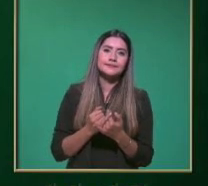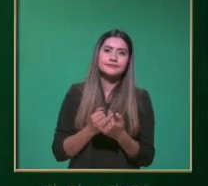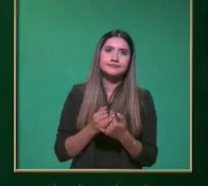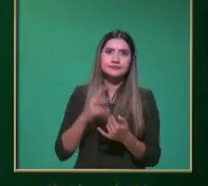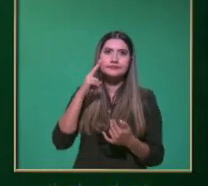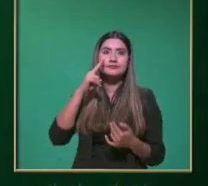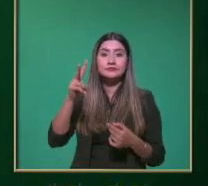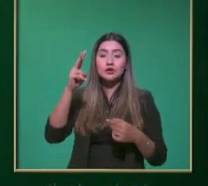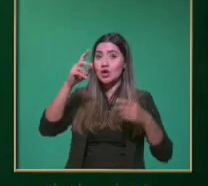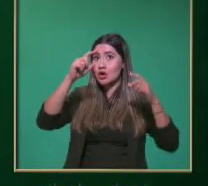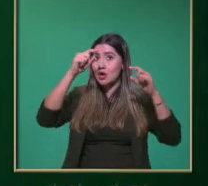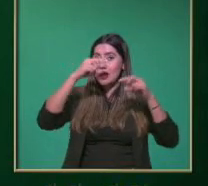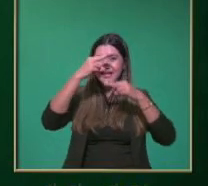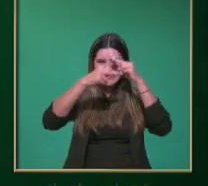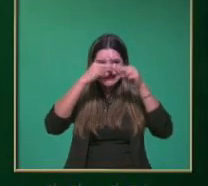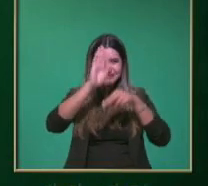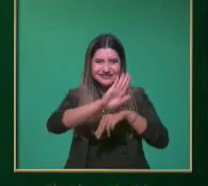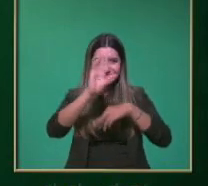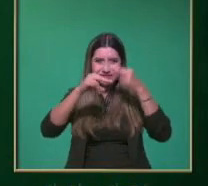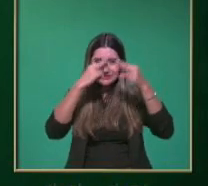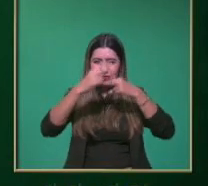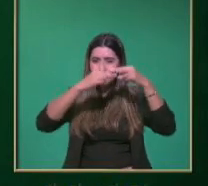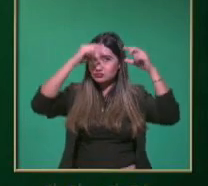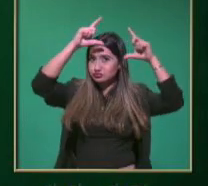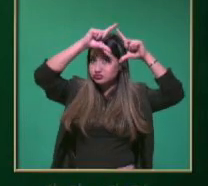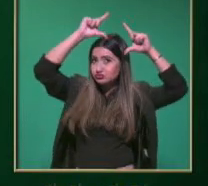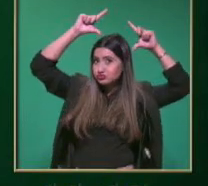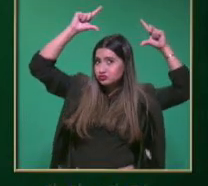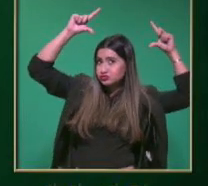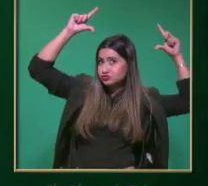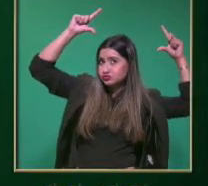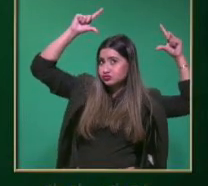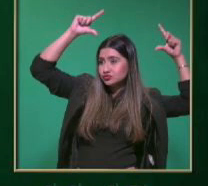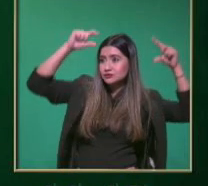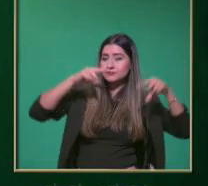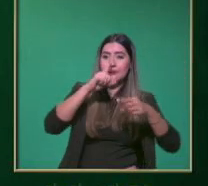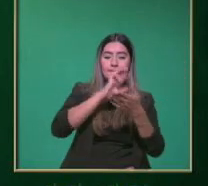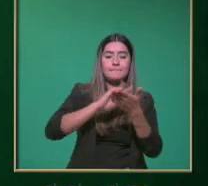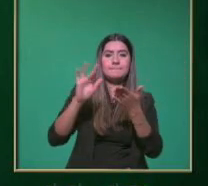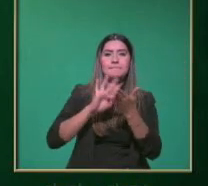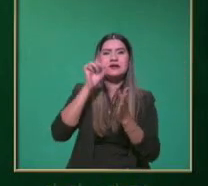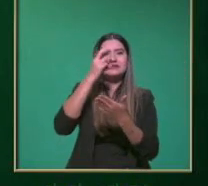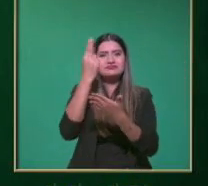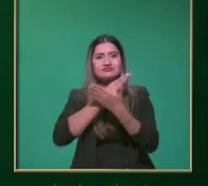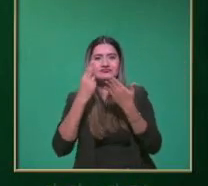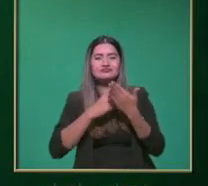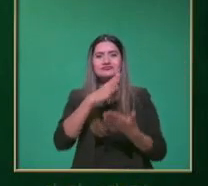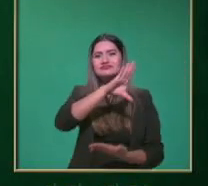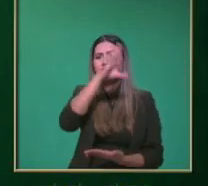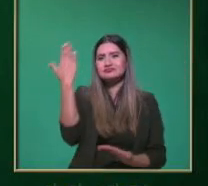de las nubes, los diálogos de cada uno de ellos. Maestra, ¿y por qué hay muchos dibujos o muchas imágenes? Ah,